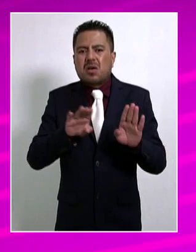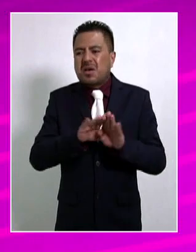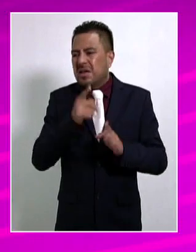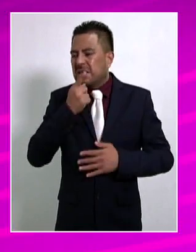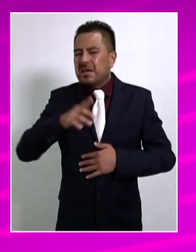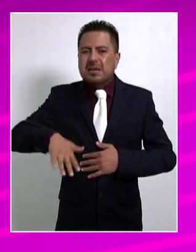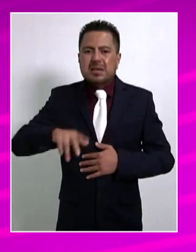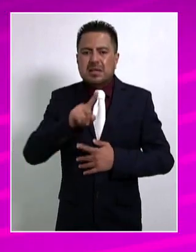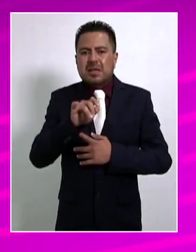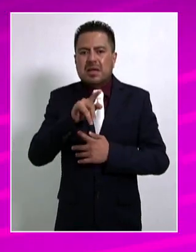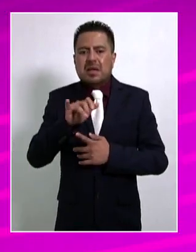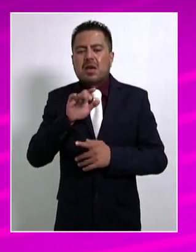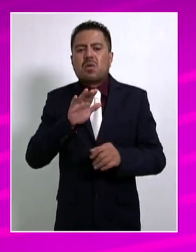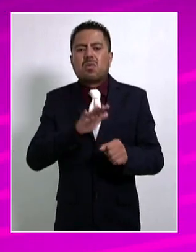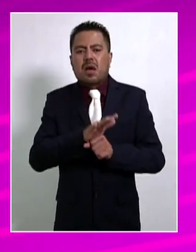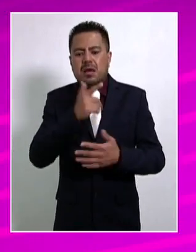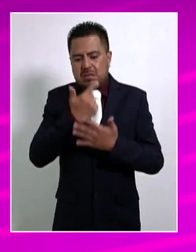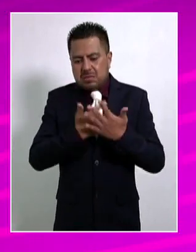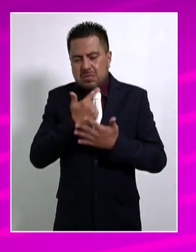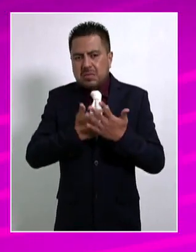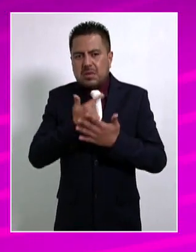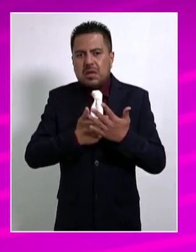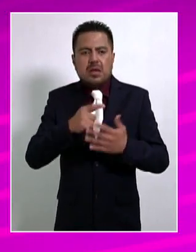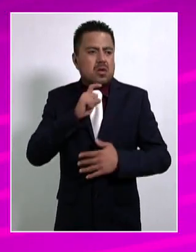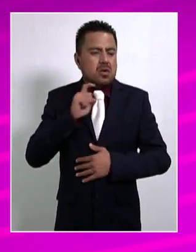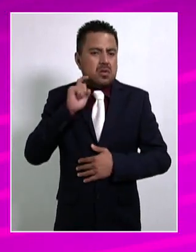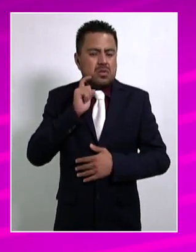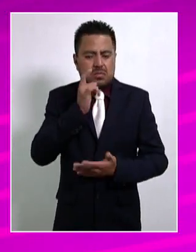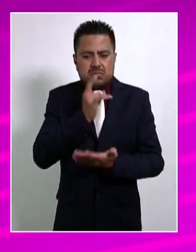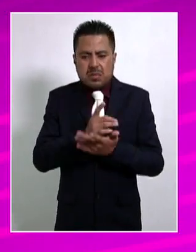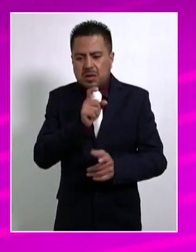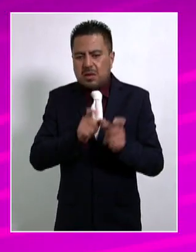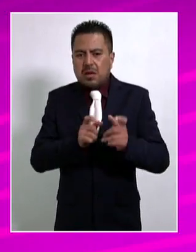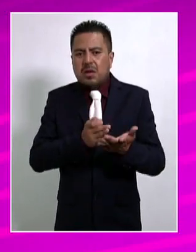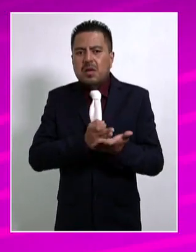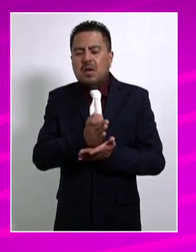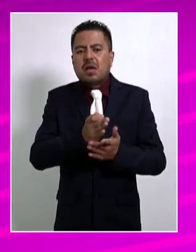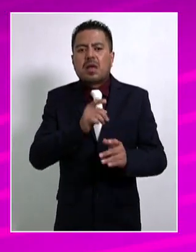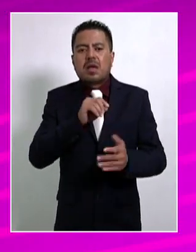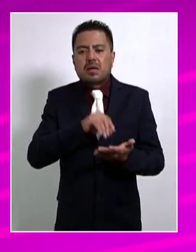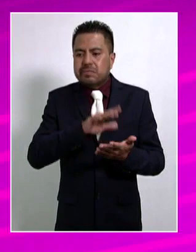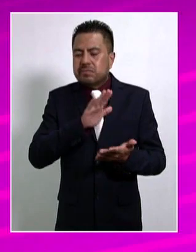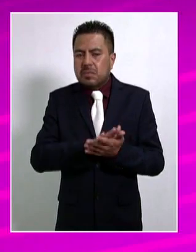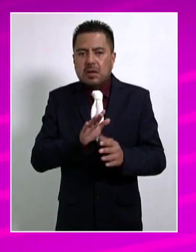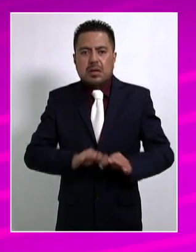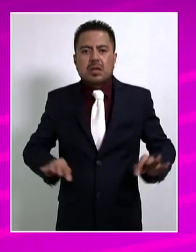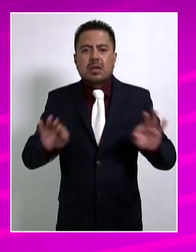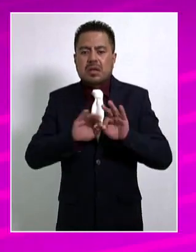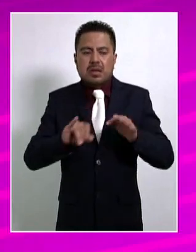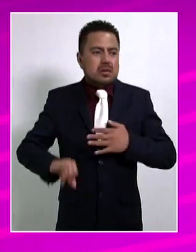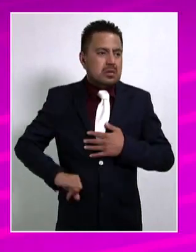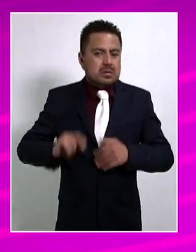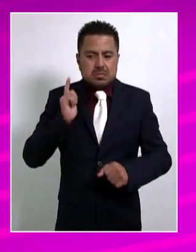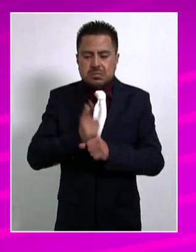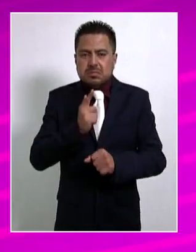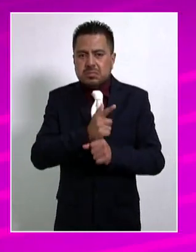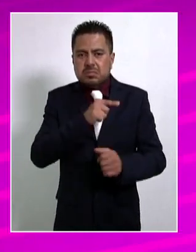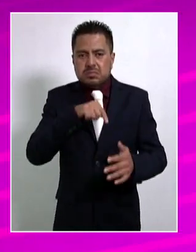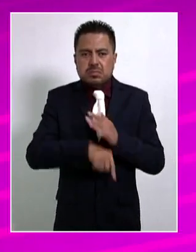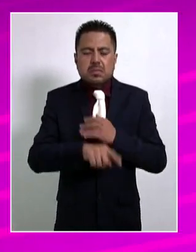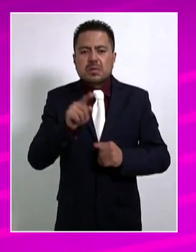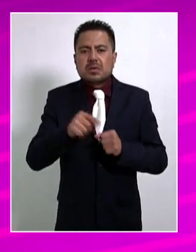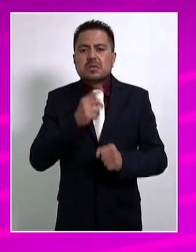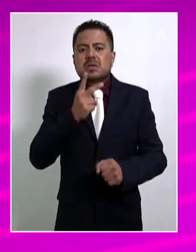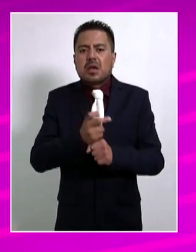Daniela. Uno es la Encuesta Nacional sobre Orientación Sexual e Identidad de Género, que tiene datos importantes, interesantes que explorar.